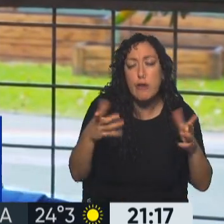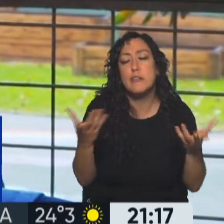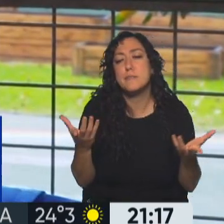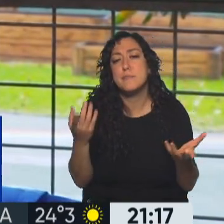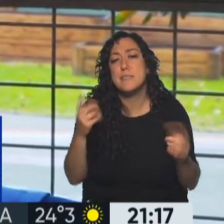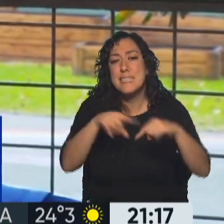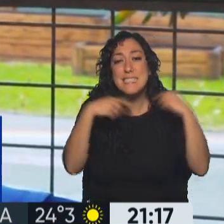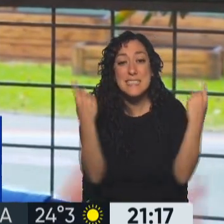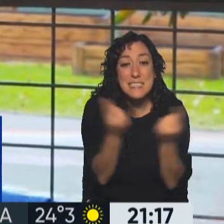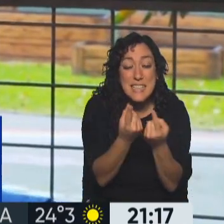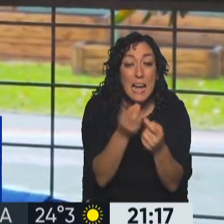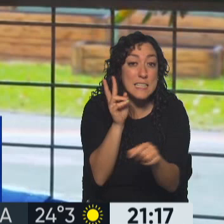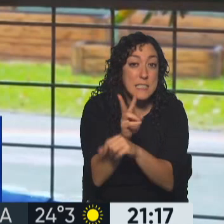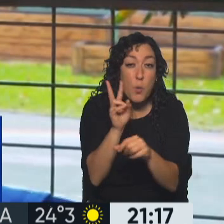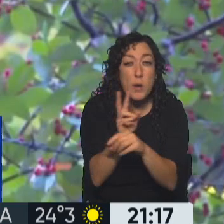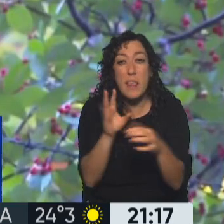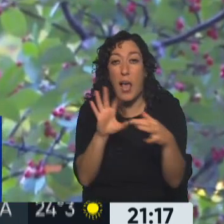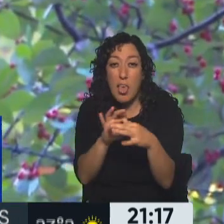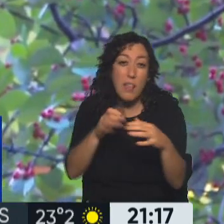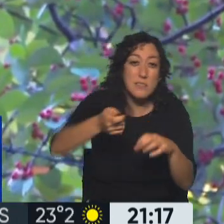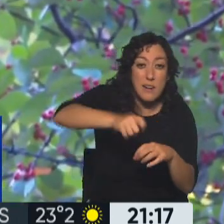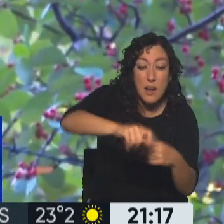sala tenga más seguridad, van directo ahí